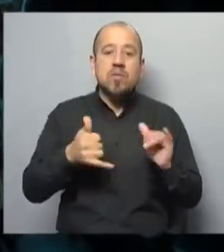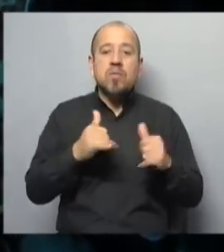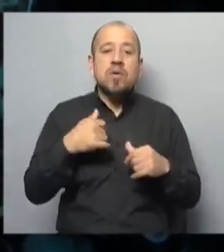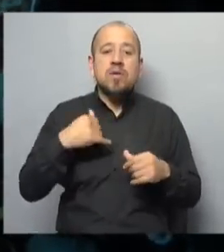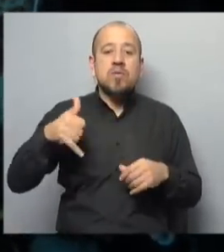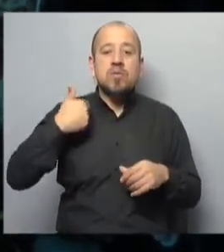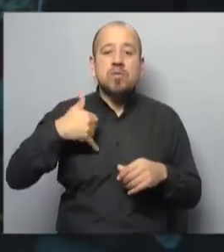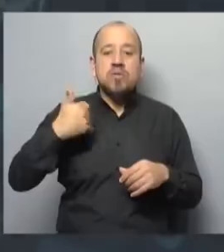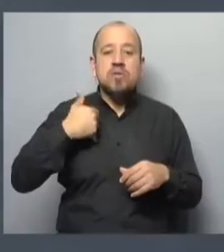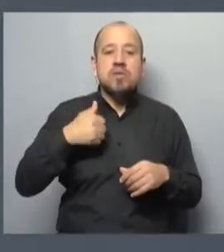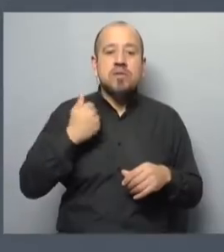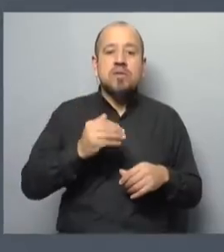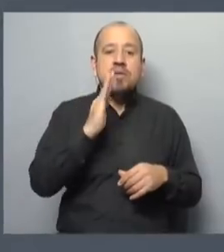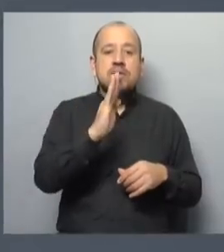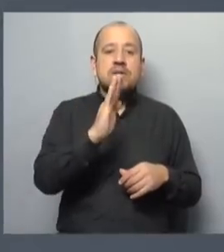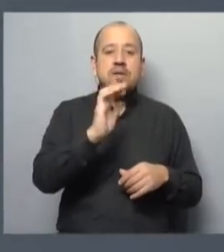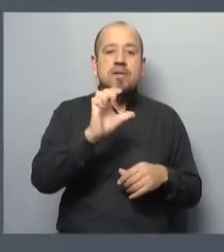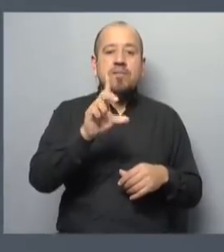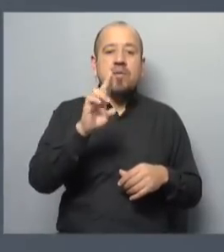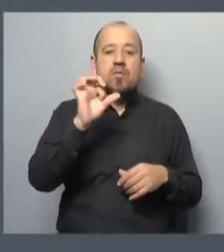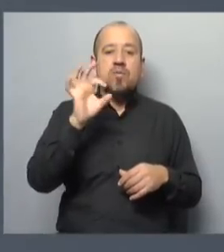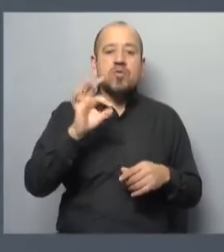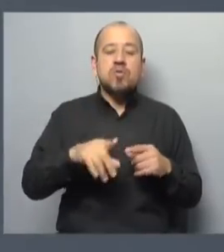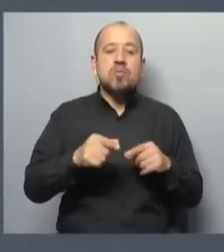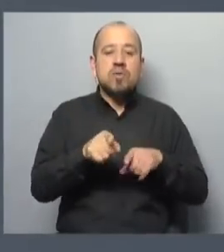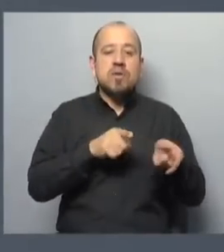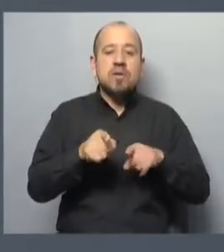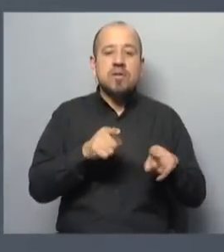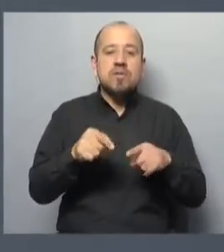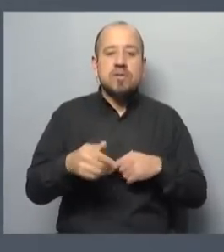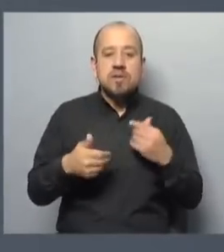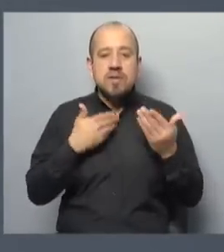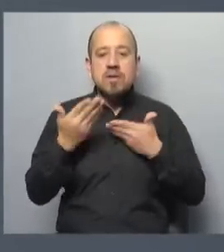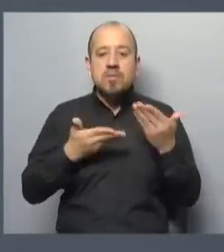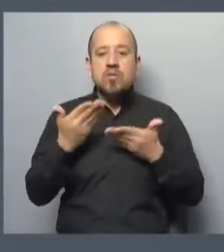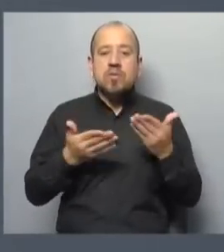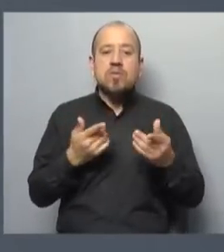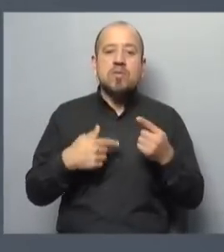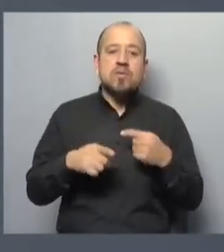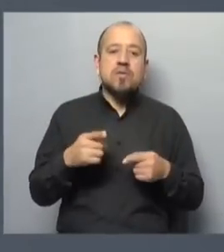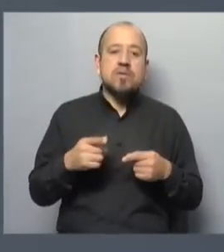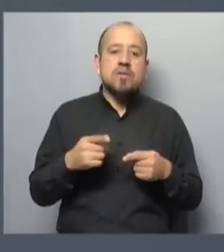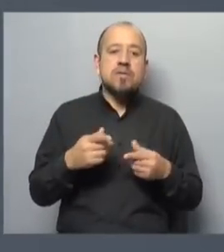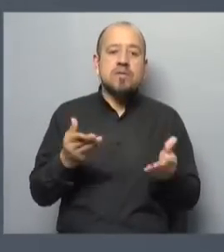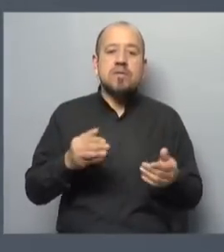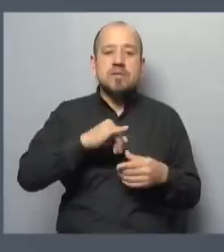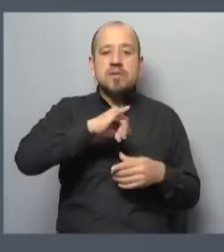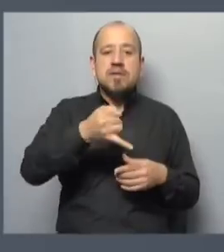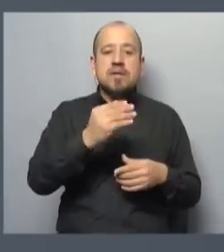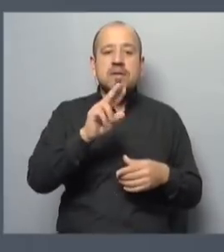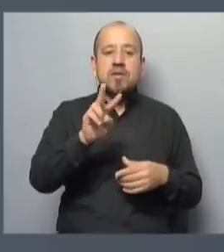con gerardo pelusso como entrenador pero la murga y esa parte fue esto dame toda de jacinto era